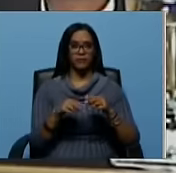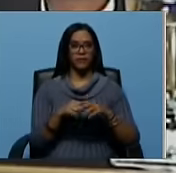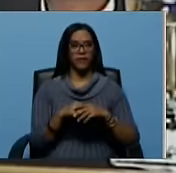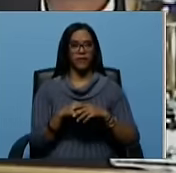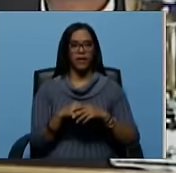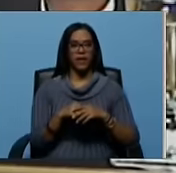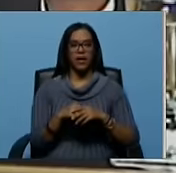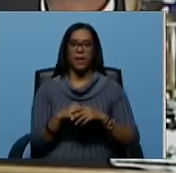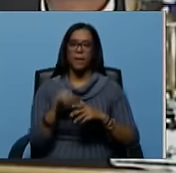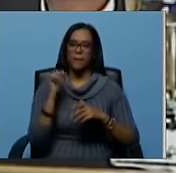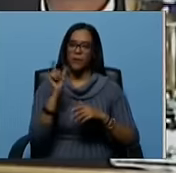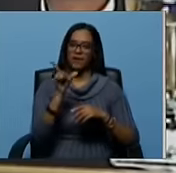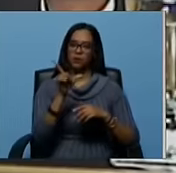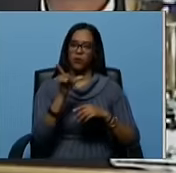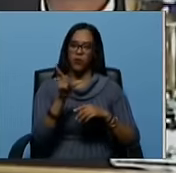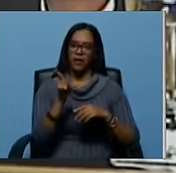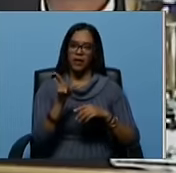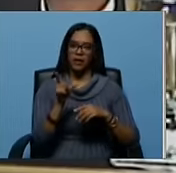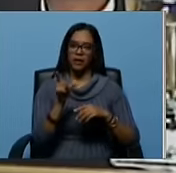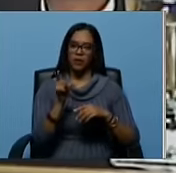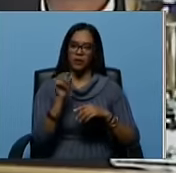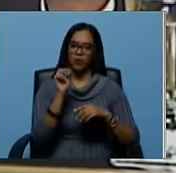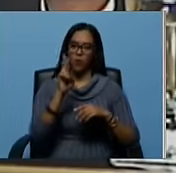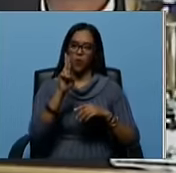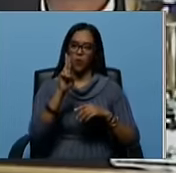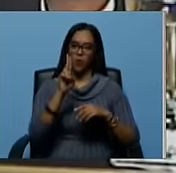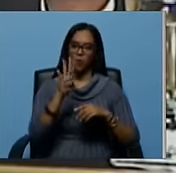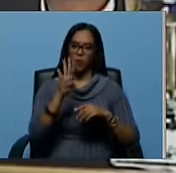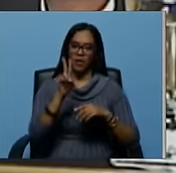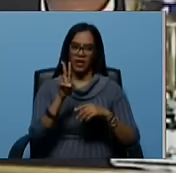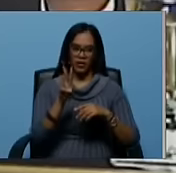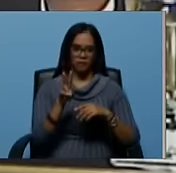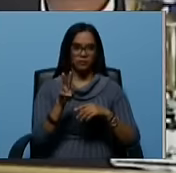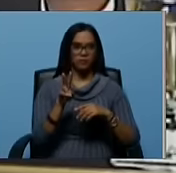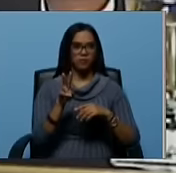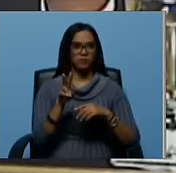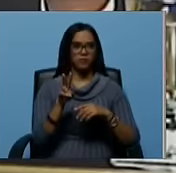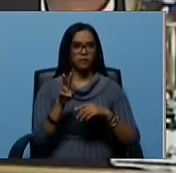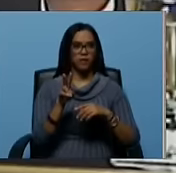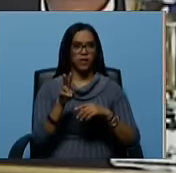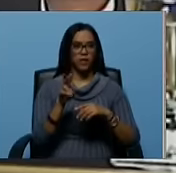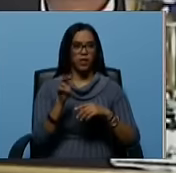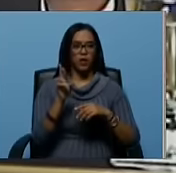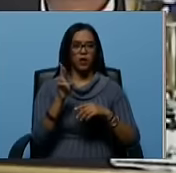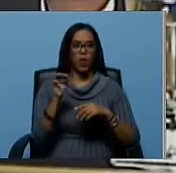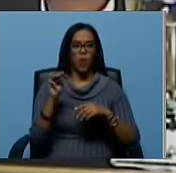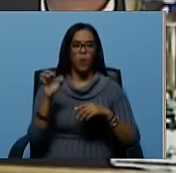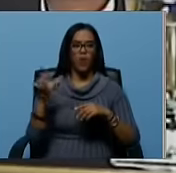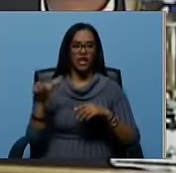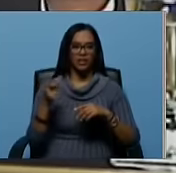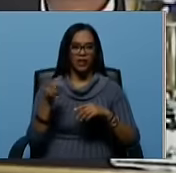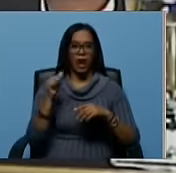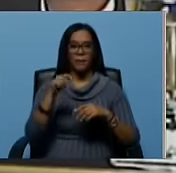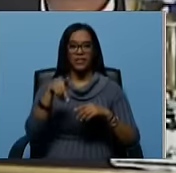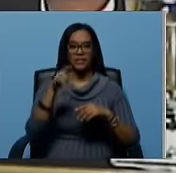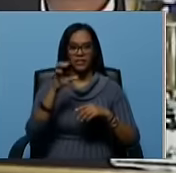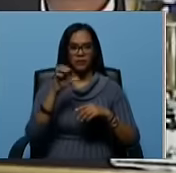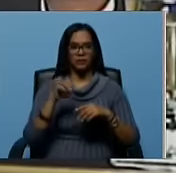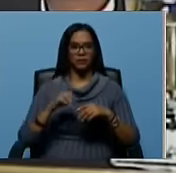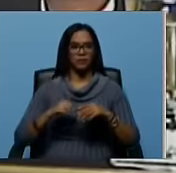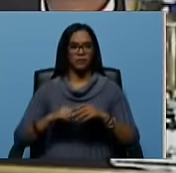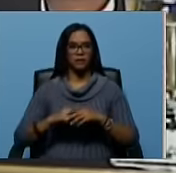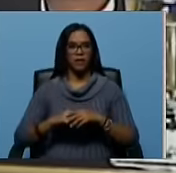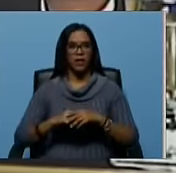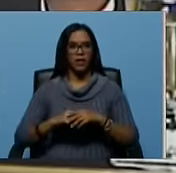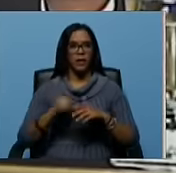APC, PS, arroba PSV en Rómulo Gallegos APC. PSV